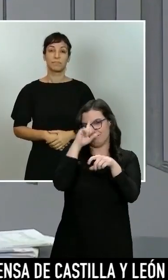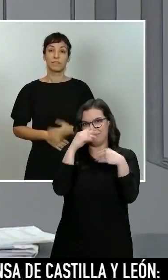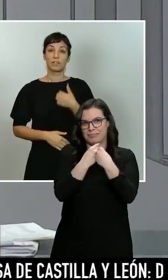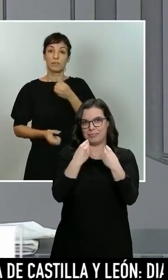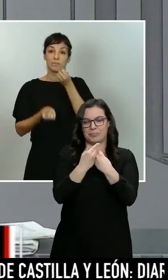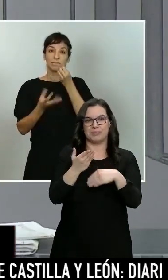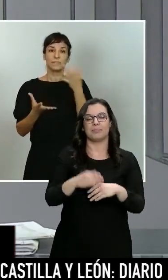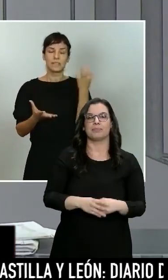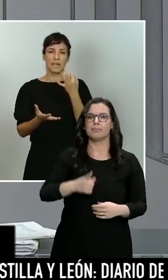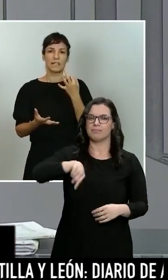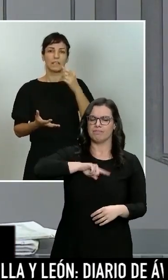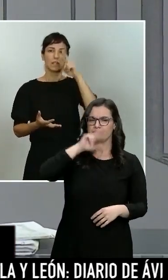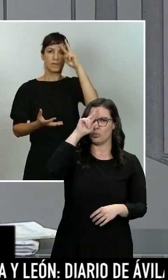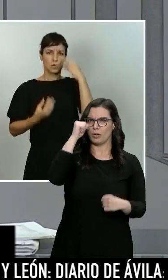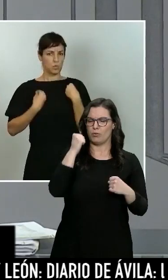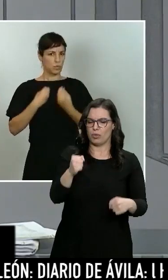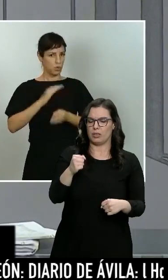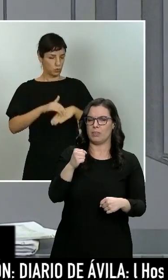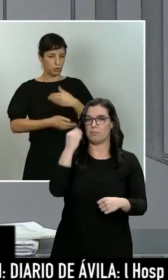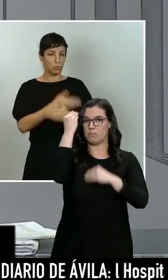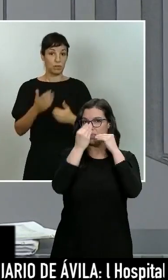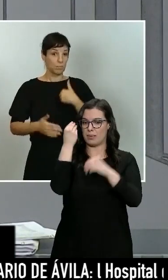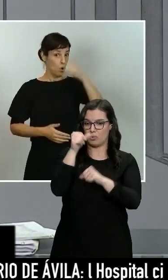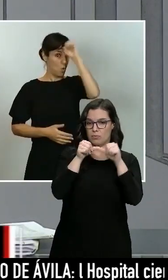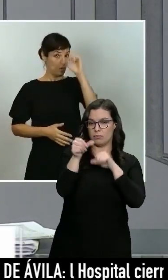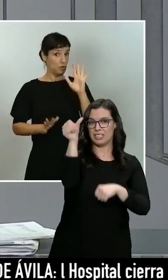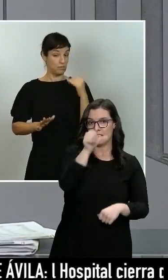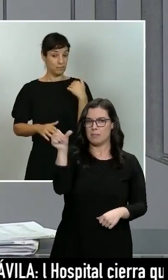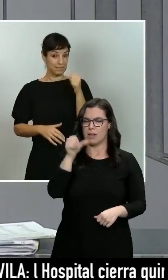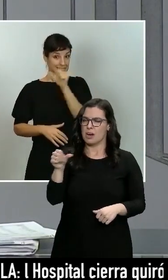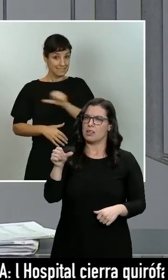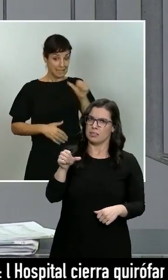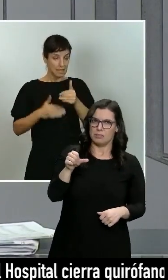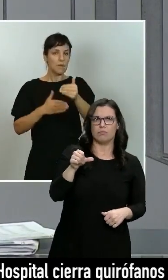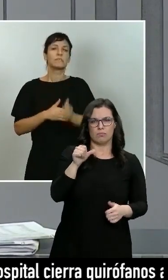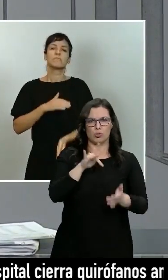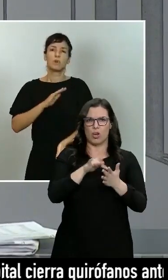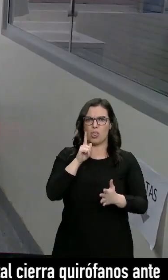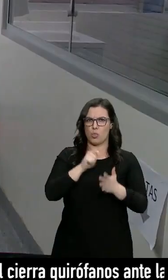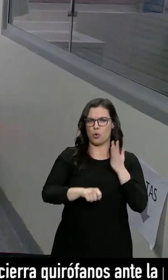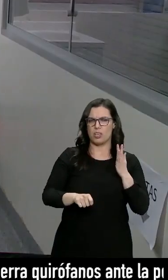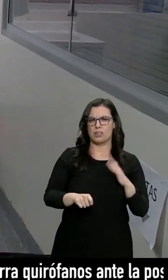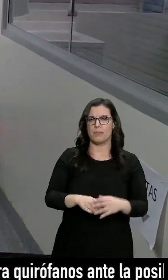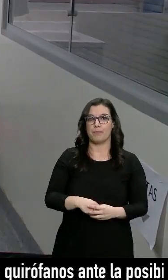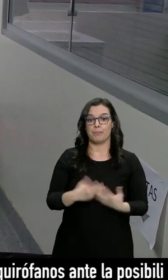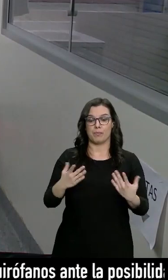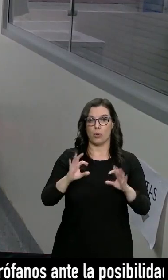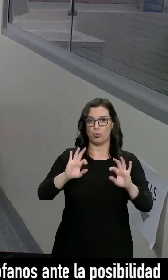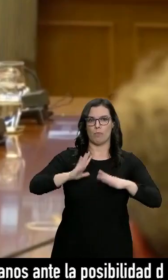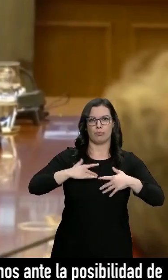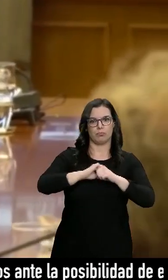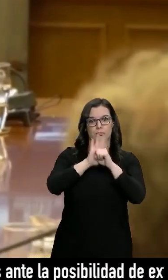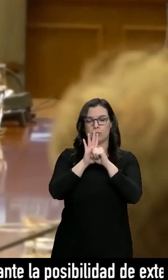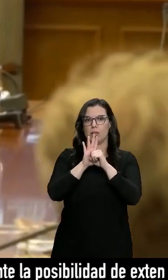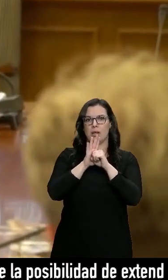preocupados, que a nuestro juicio las próximas semanas van a seguir siendo semanas duras, muy duras. La pandemia ha obligado a tener